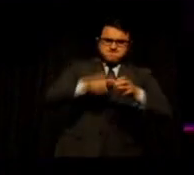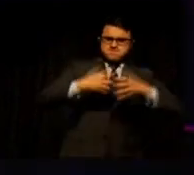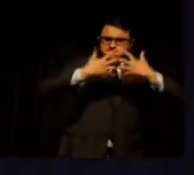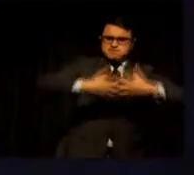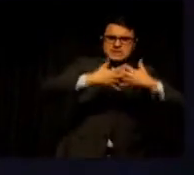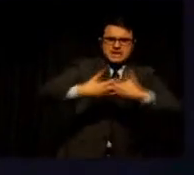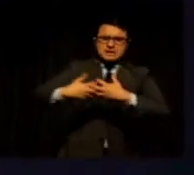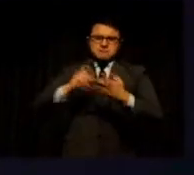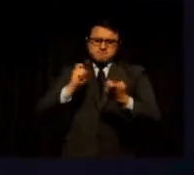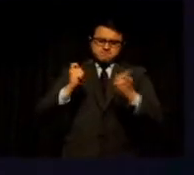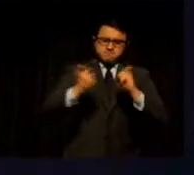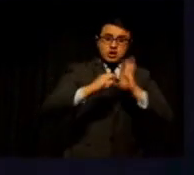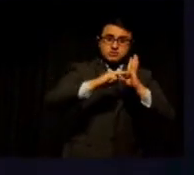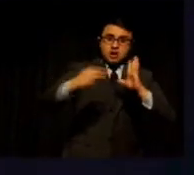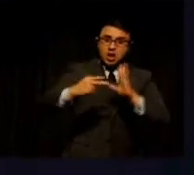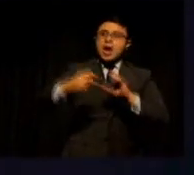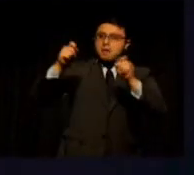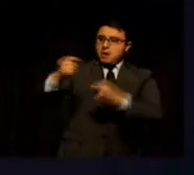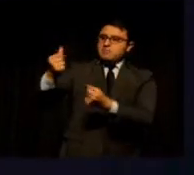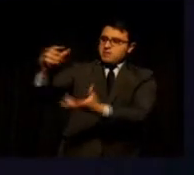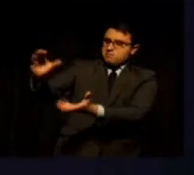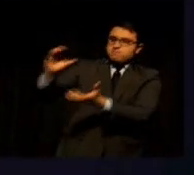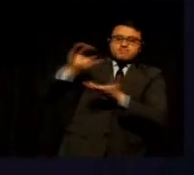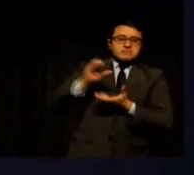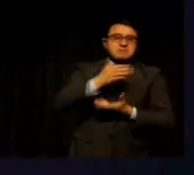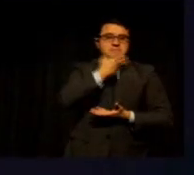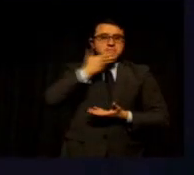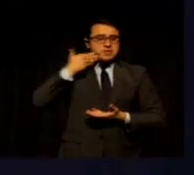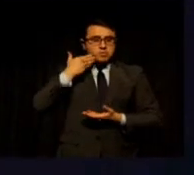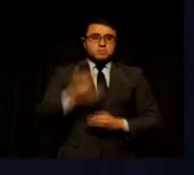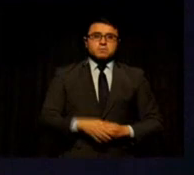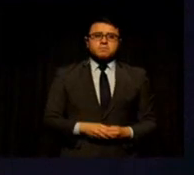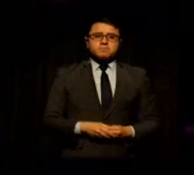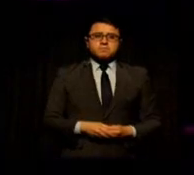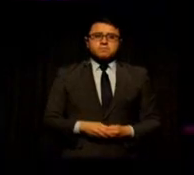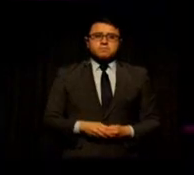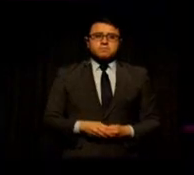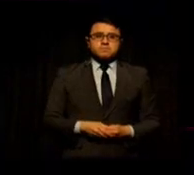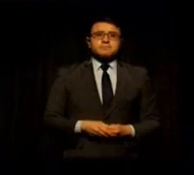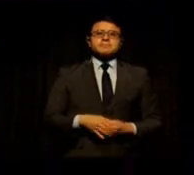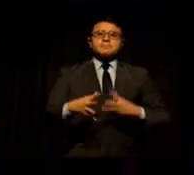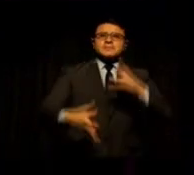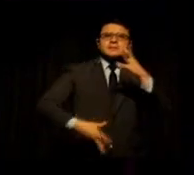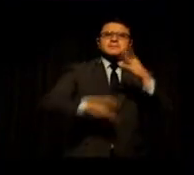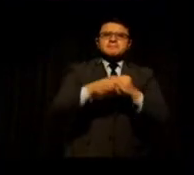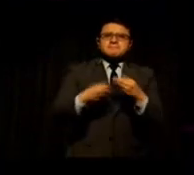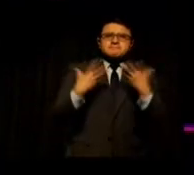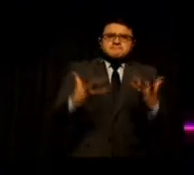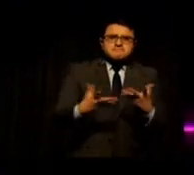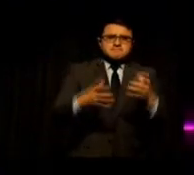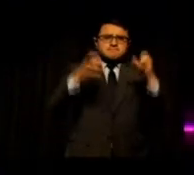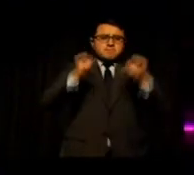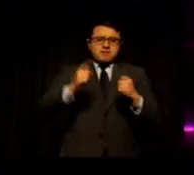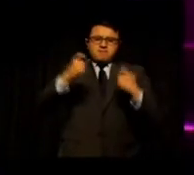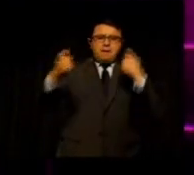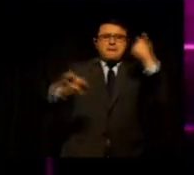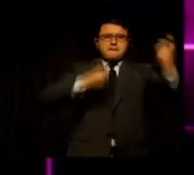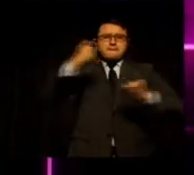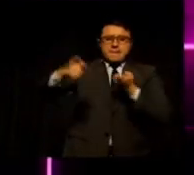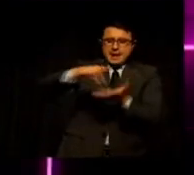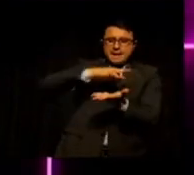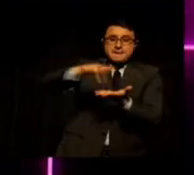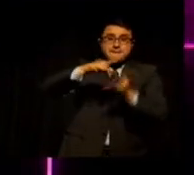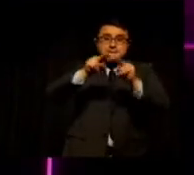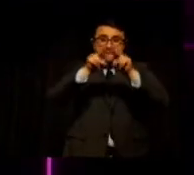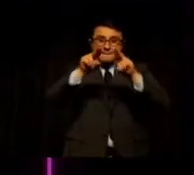vincularse a esa transformación tecnológica pero tampoco es solamente eso necesitamos habilitar el comercio electrónico tenemos